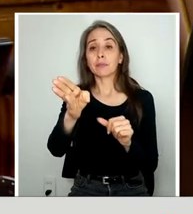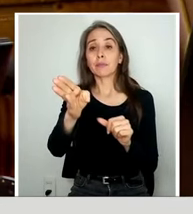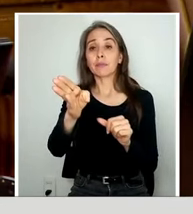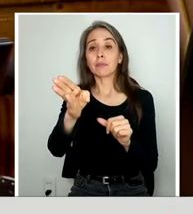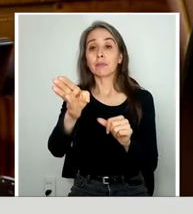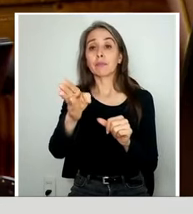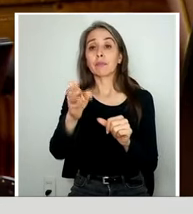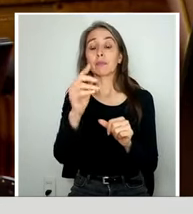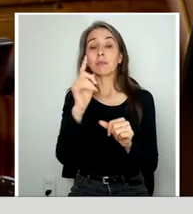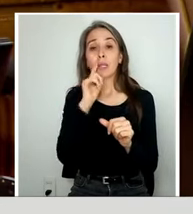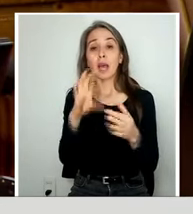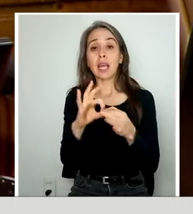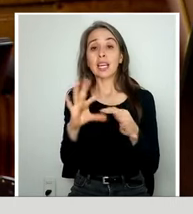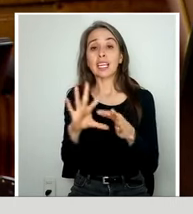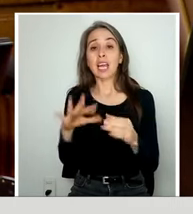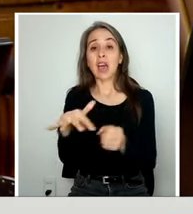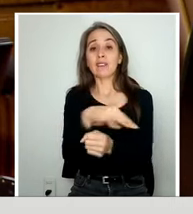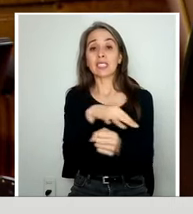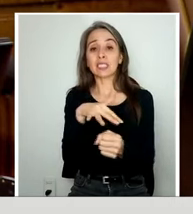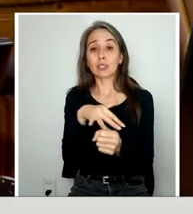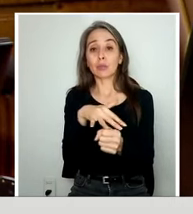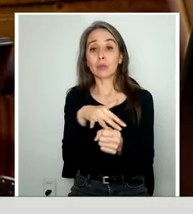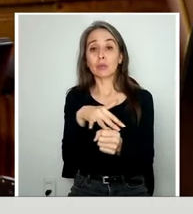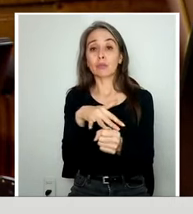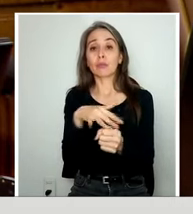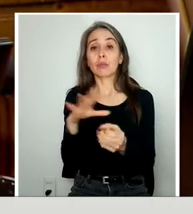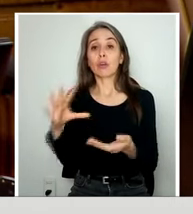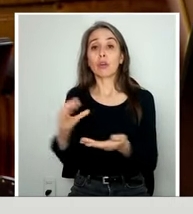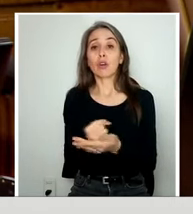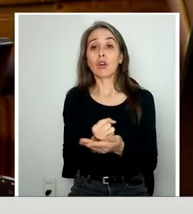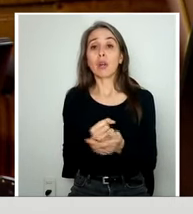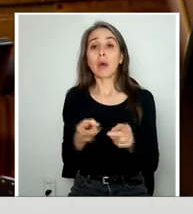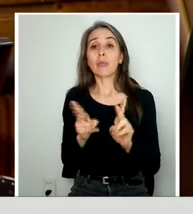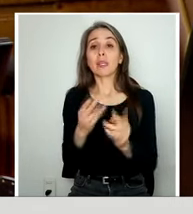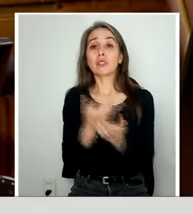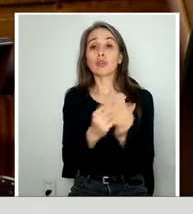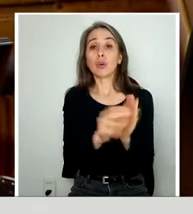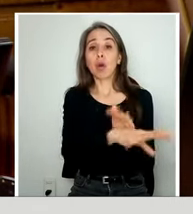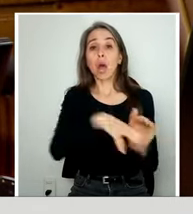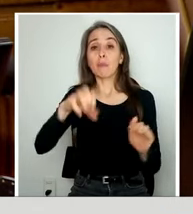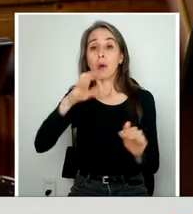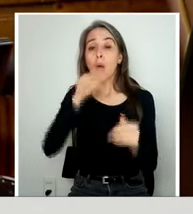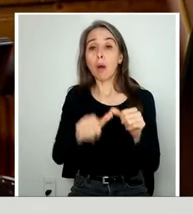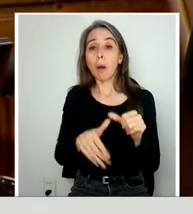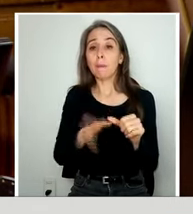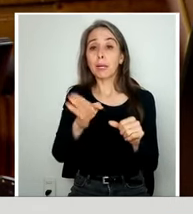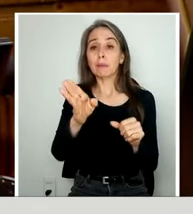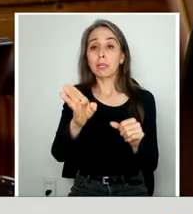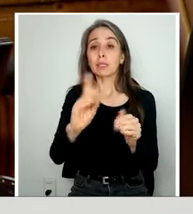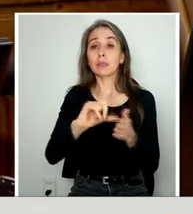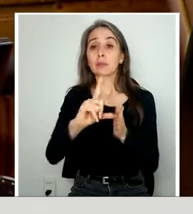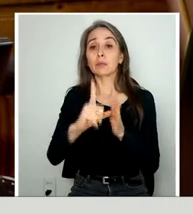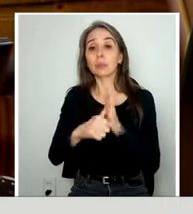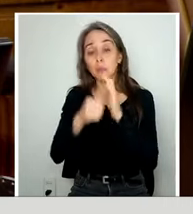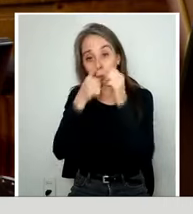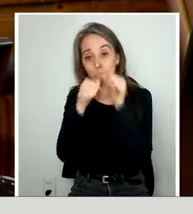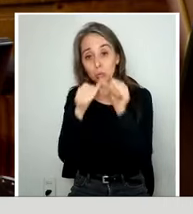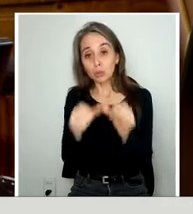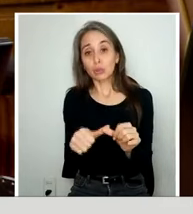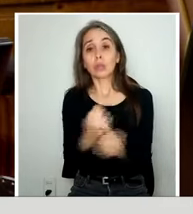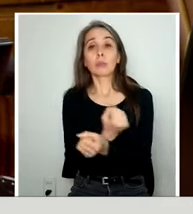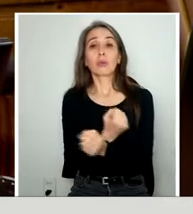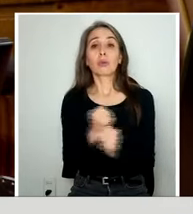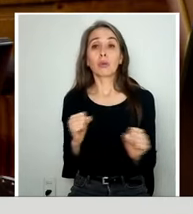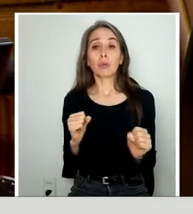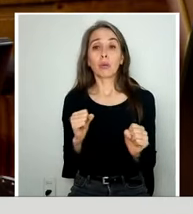hay una grave situación que lograr un derecho de aprovechamiento de agua permanente toma mucho tiempo y no puede ser que sea